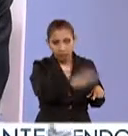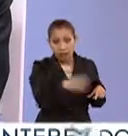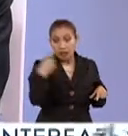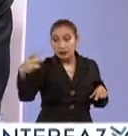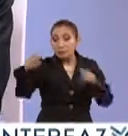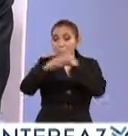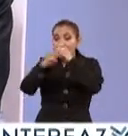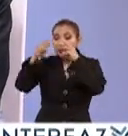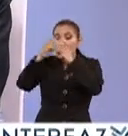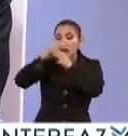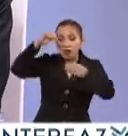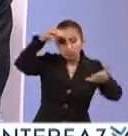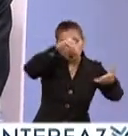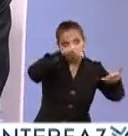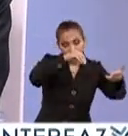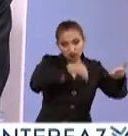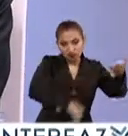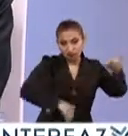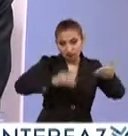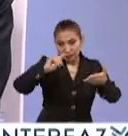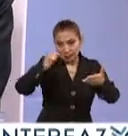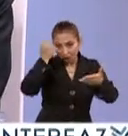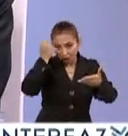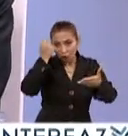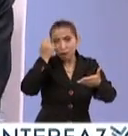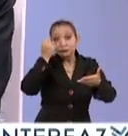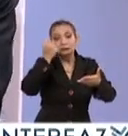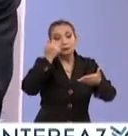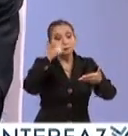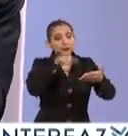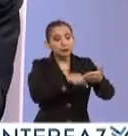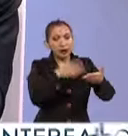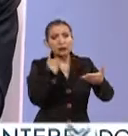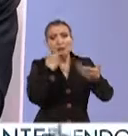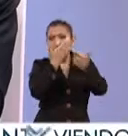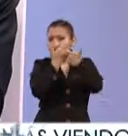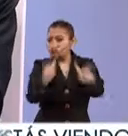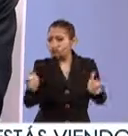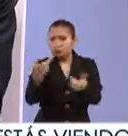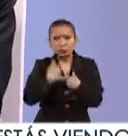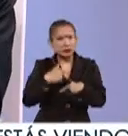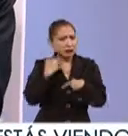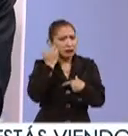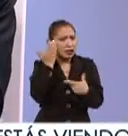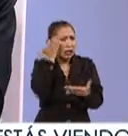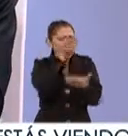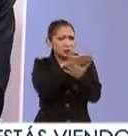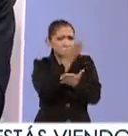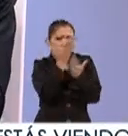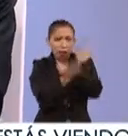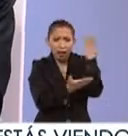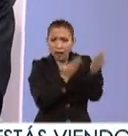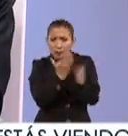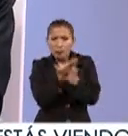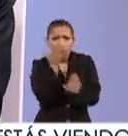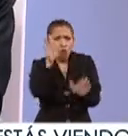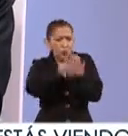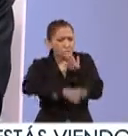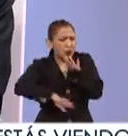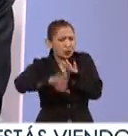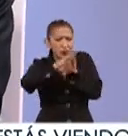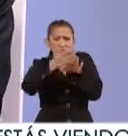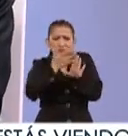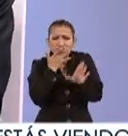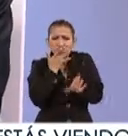las asignaturas que tenemos en el tecnológico, está abierto a todo el público. Es muy básico,